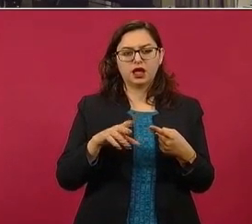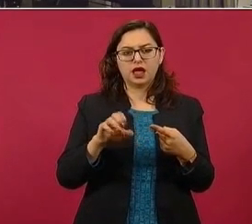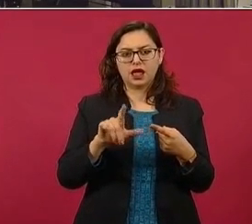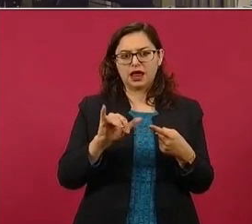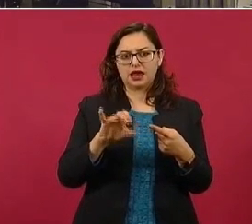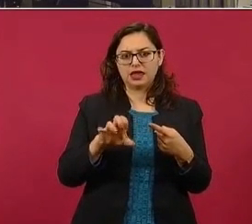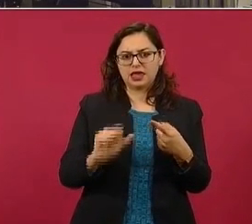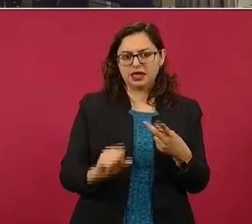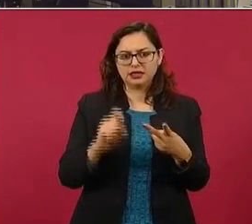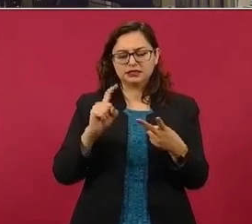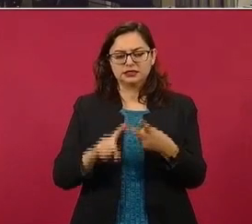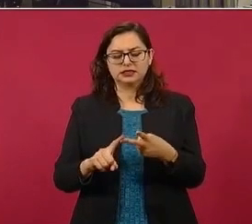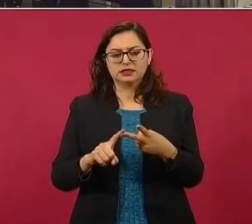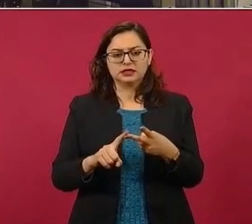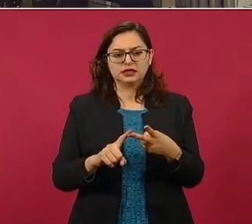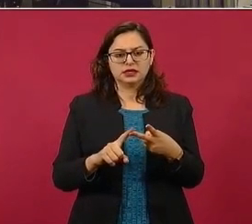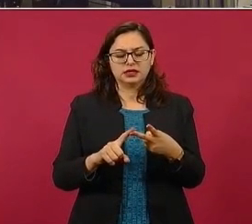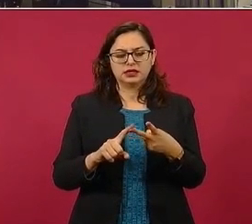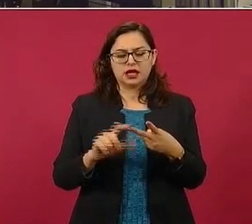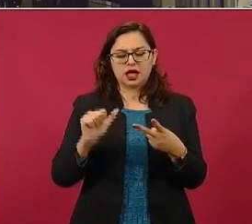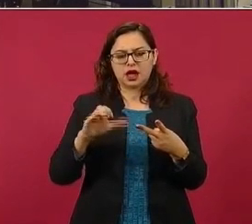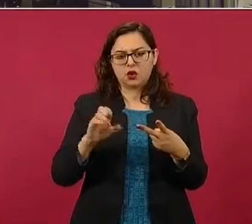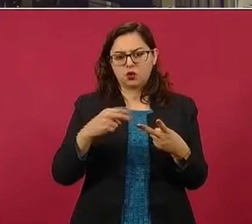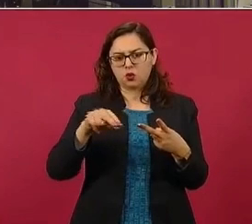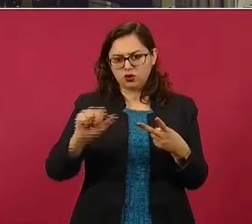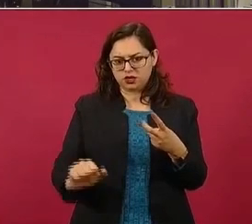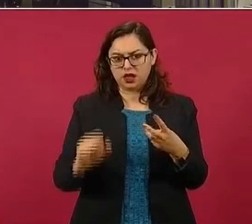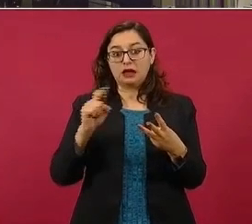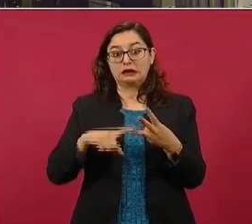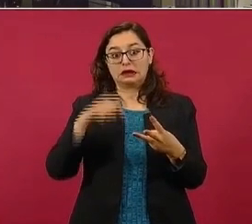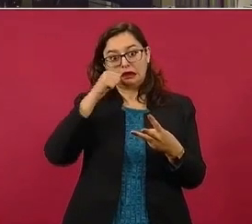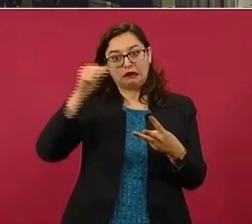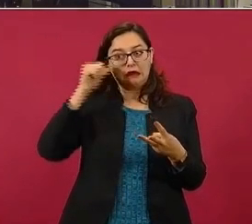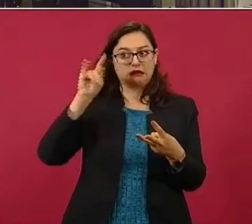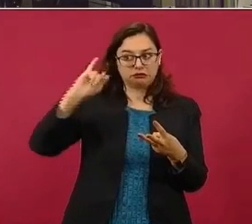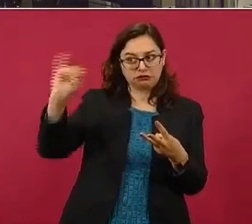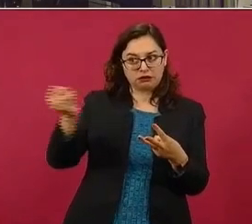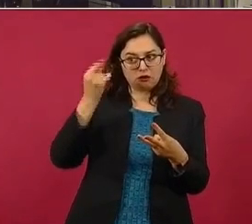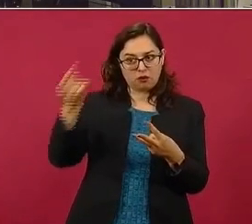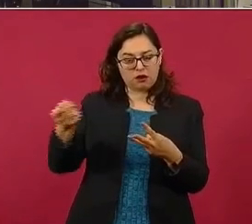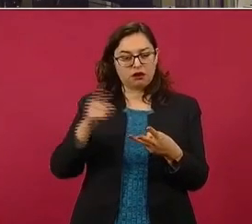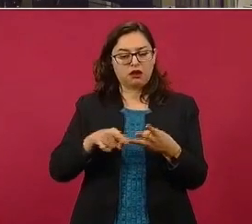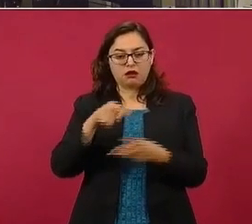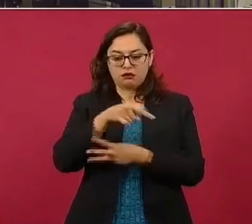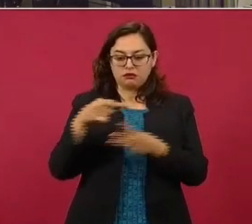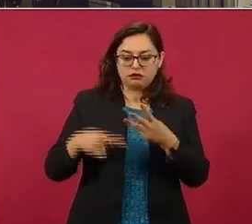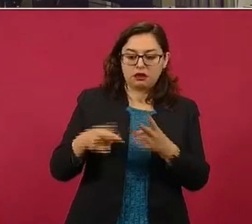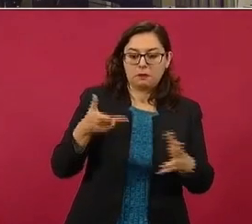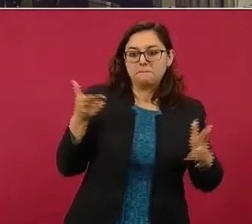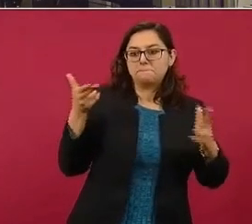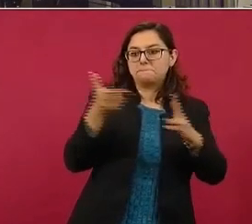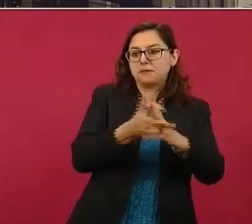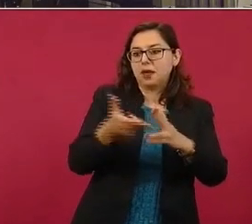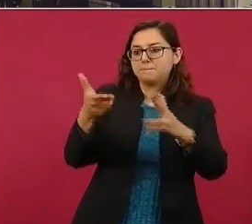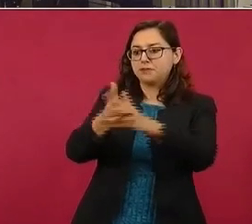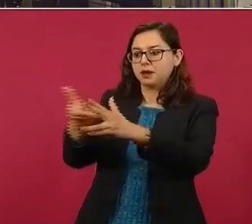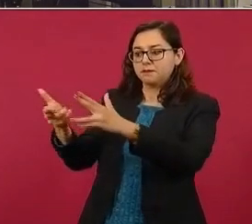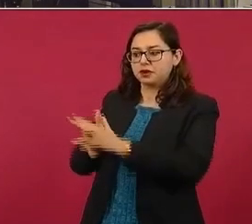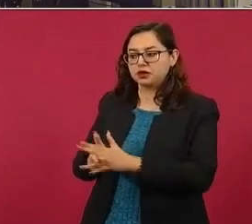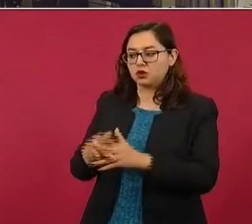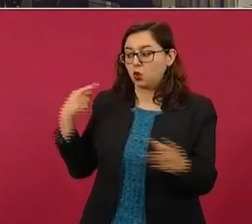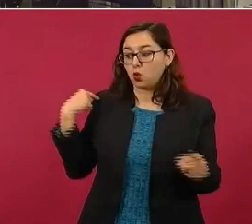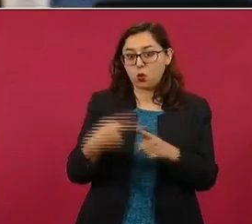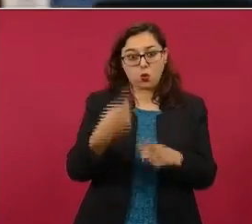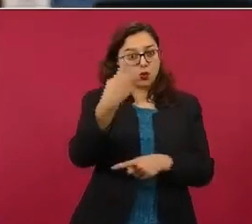también ayer el de Margarito Esquivel en Tijuana. Yo le quiero preguntar, presidente, ¿por qué considera, o cuál es desde su punto de